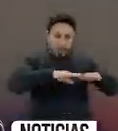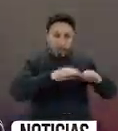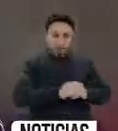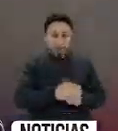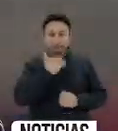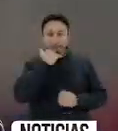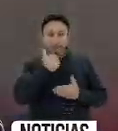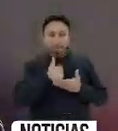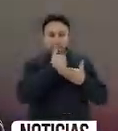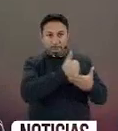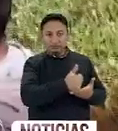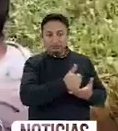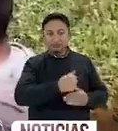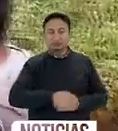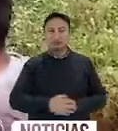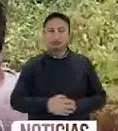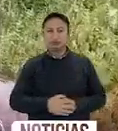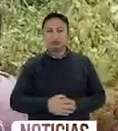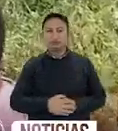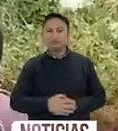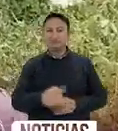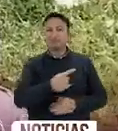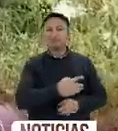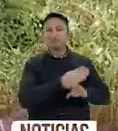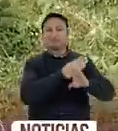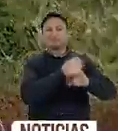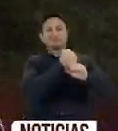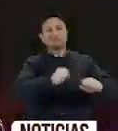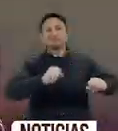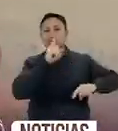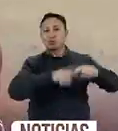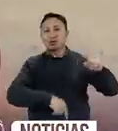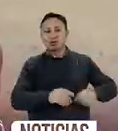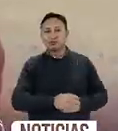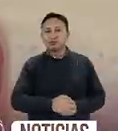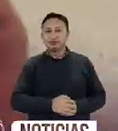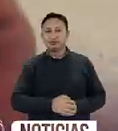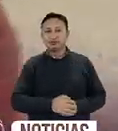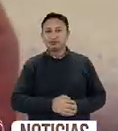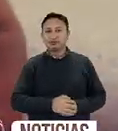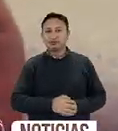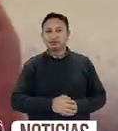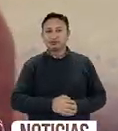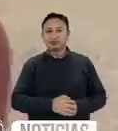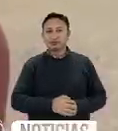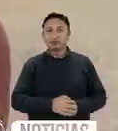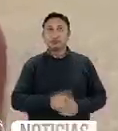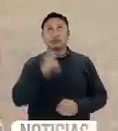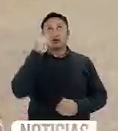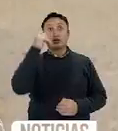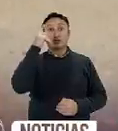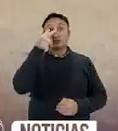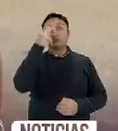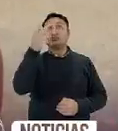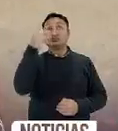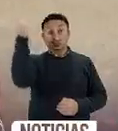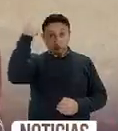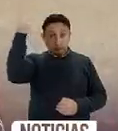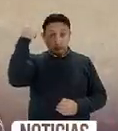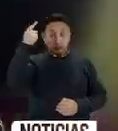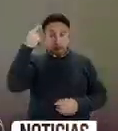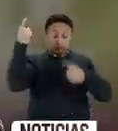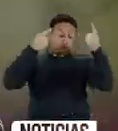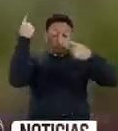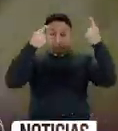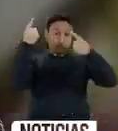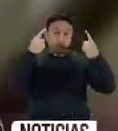de auxiliar a las víctimas, pero todo intento fue en vano. Todo arriba, la hélice del escote volar.